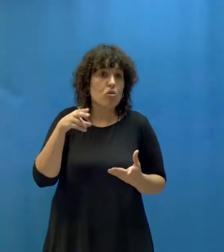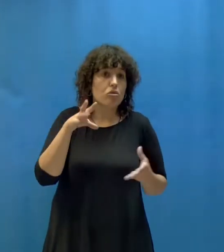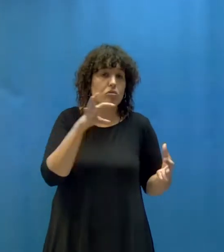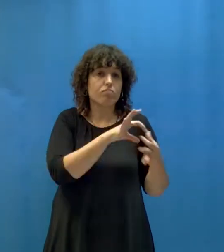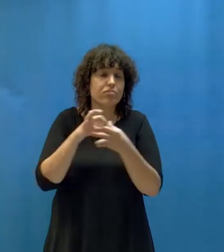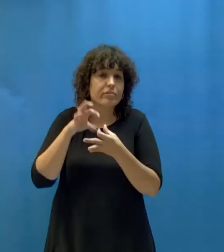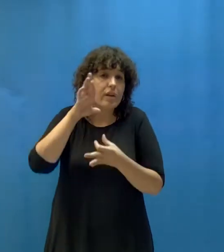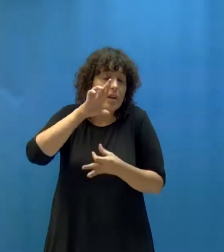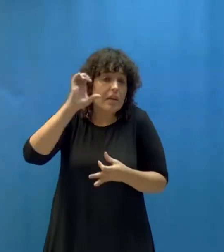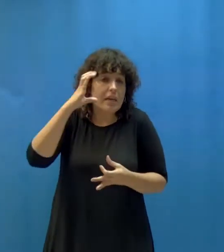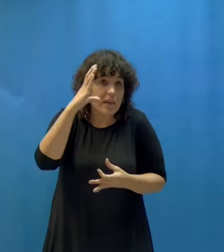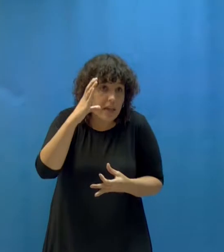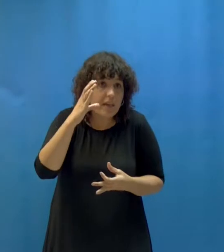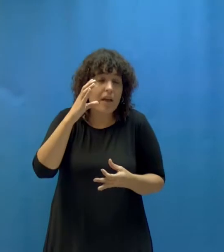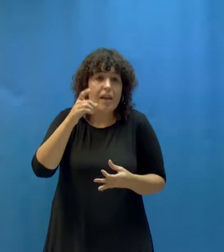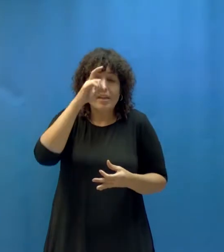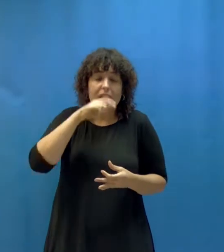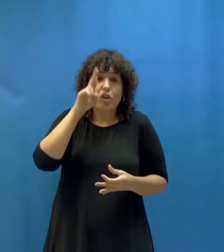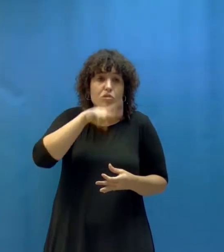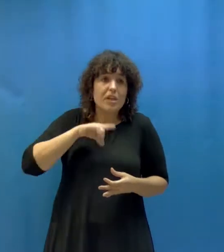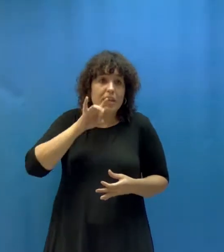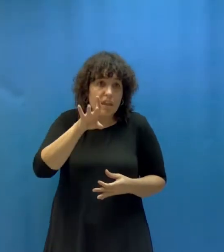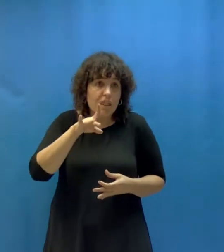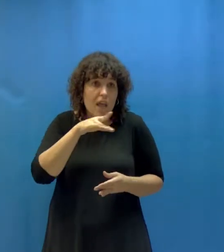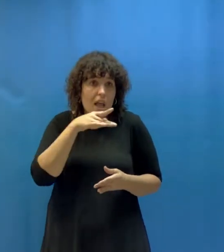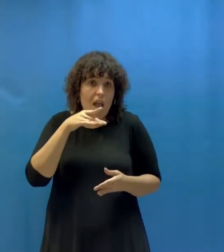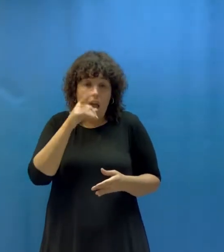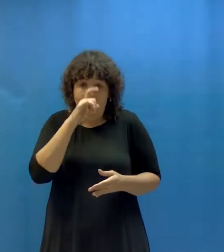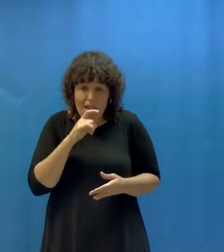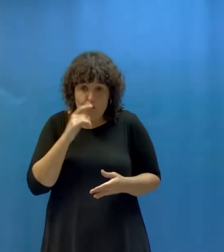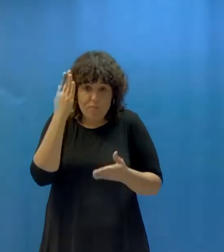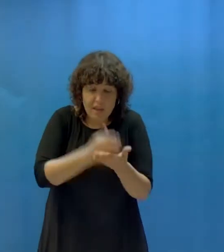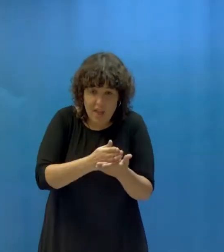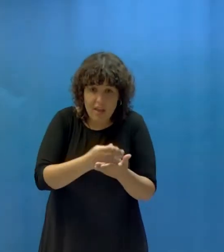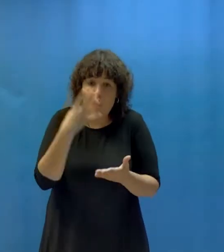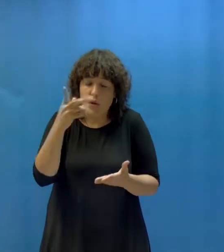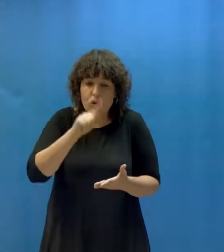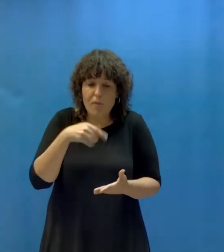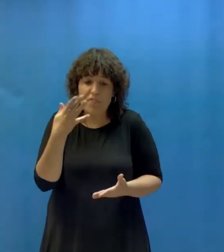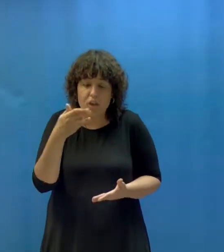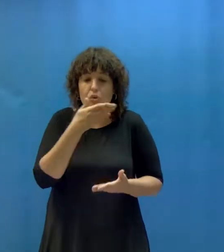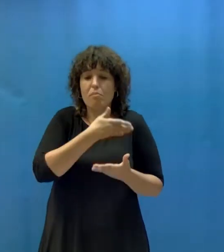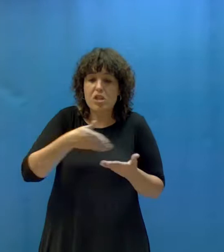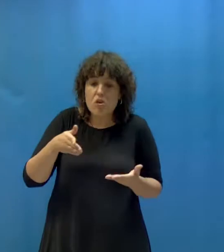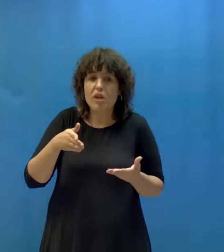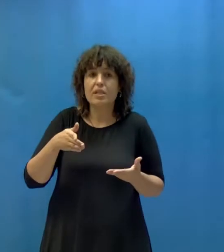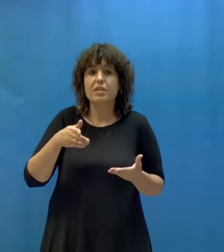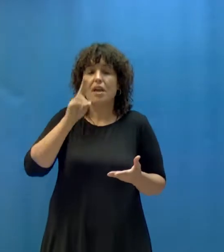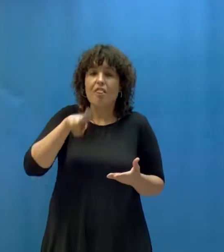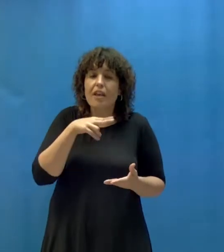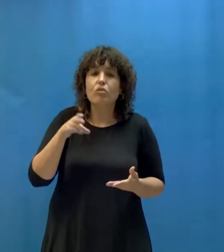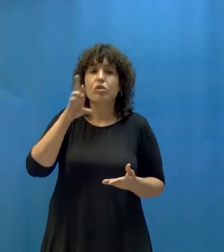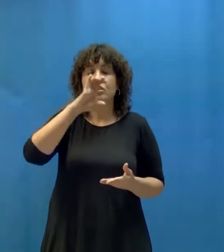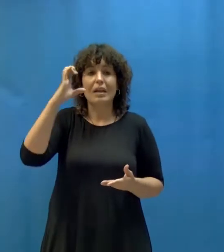fue nada más la segunda mitad de año, en el conjunto de ese año, 4,5 millones en REC. Vamos a seguir trabajando